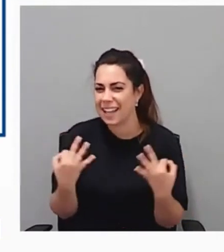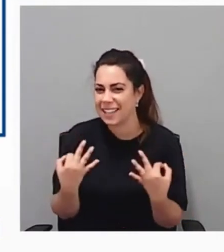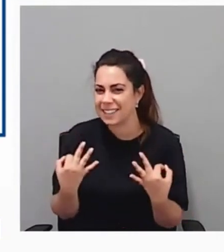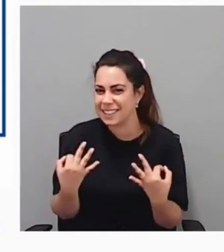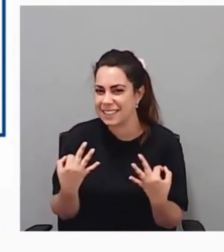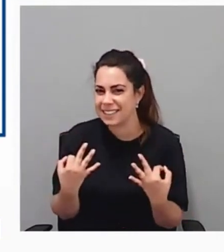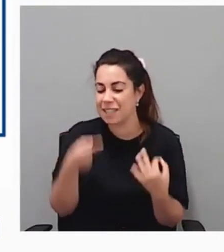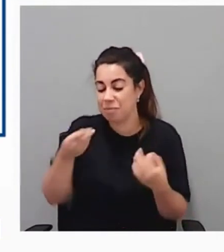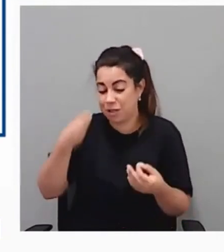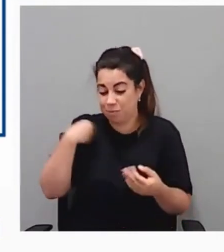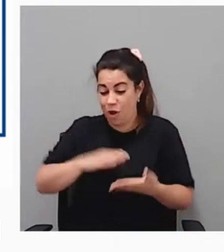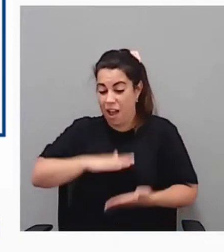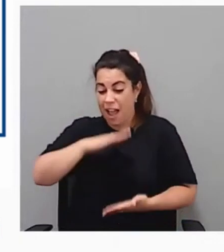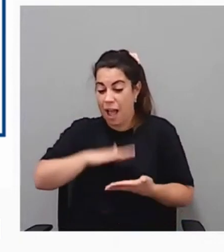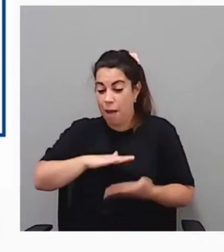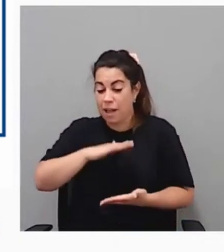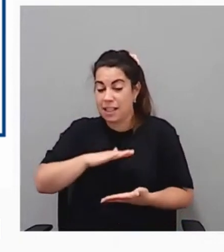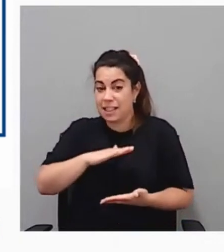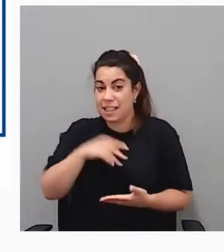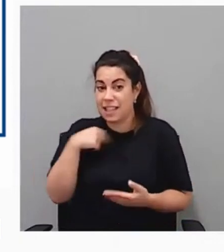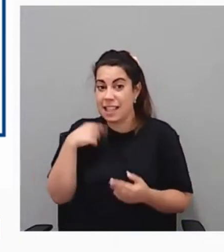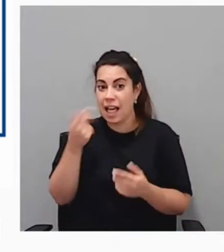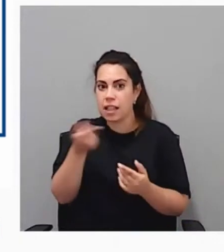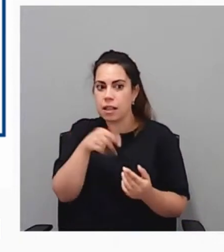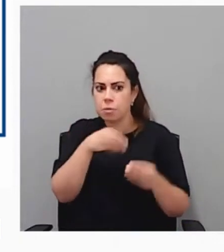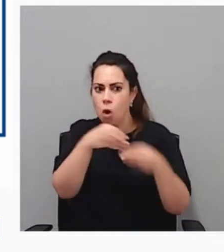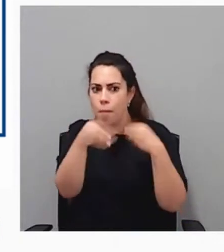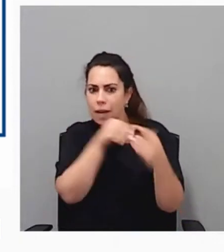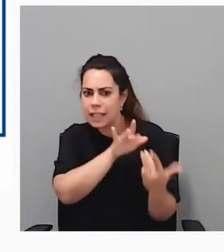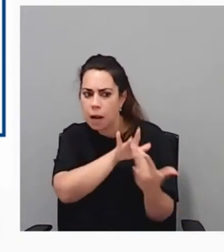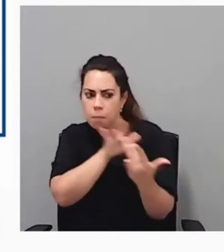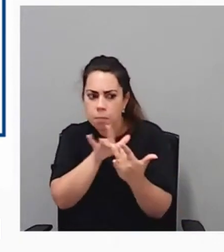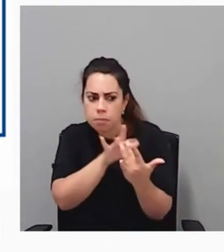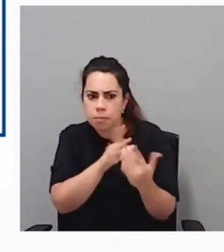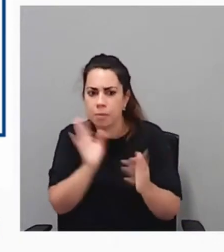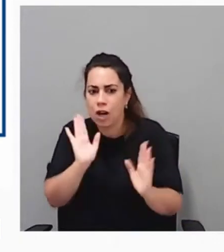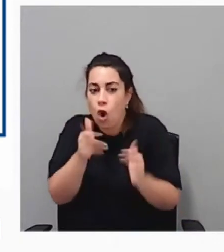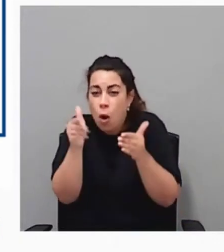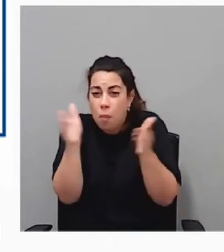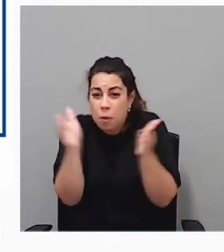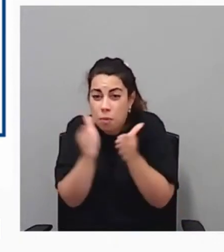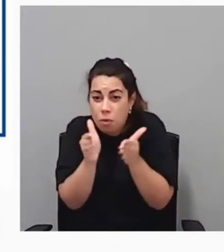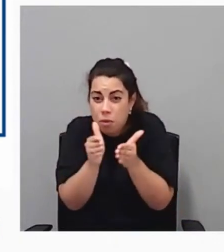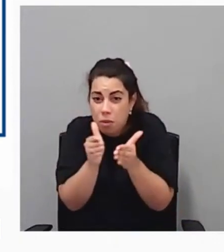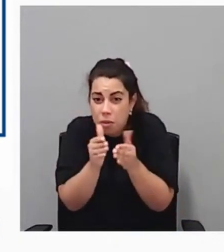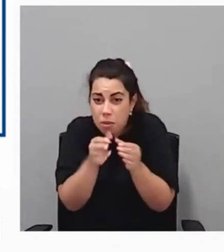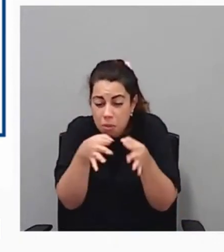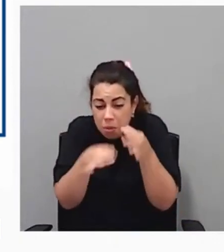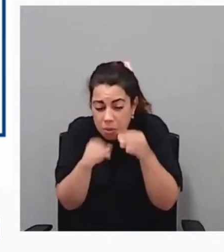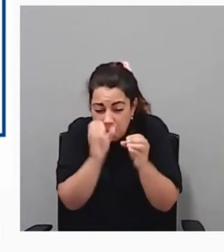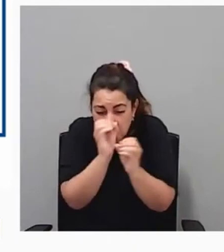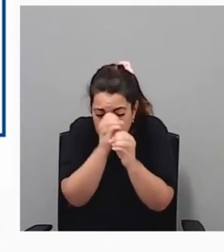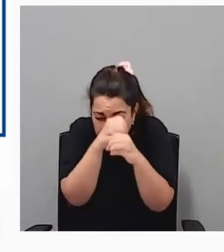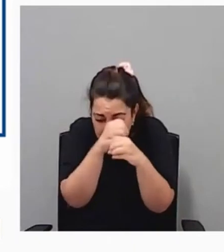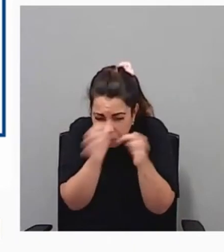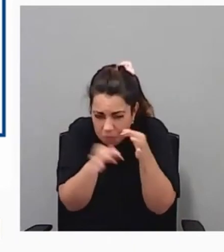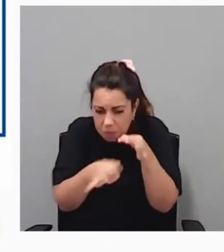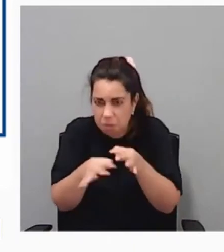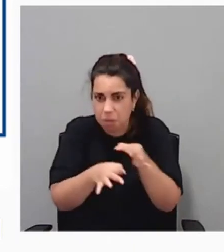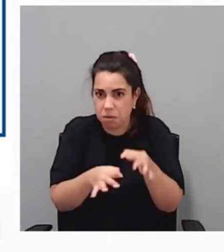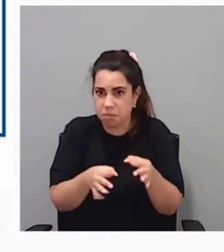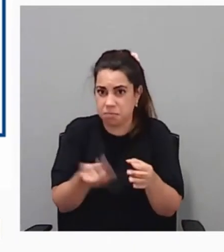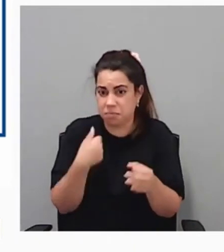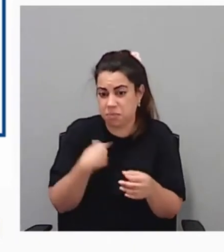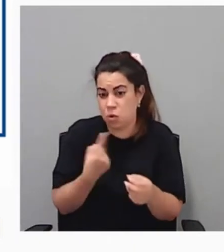la capacidad de interaccionar con la materia a la escala nanométrica. La escala nanométrica es 1 billón